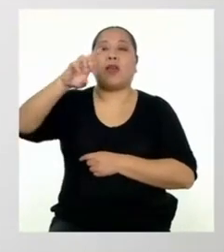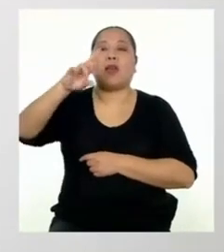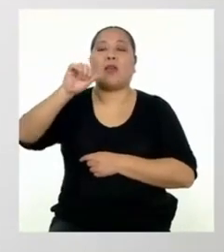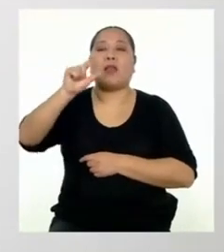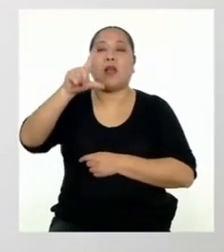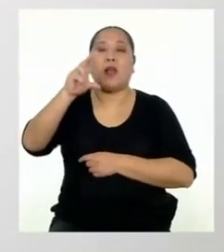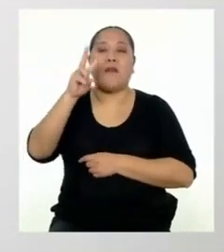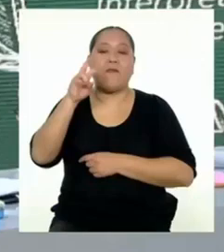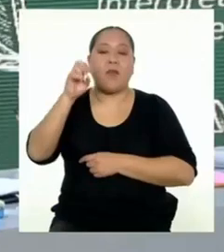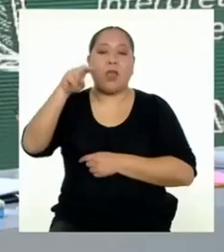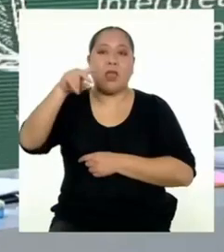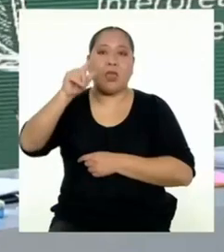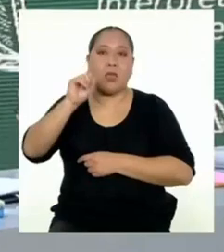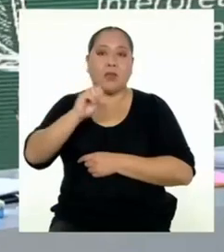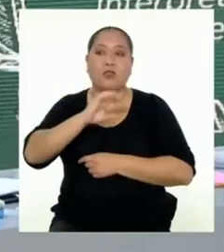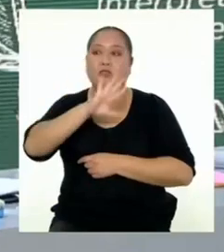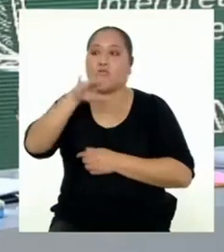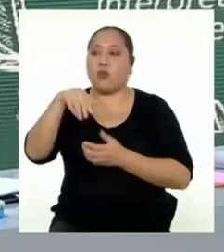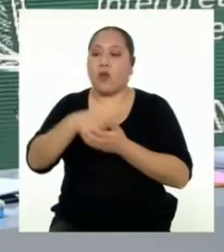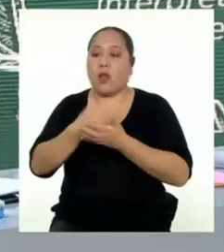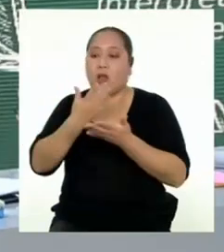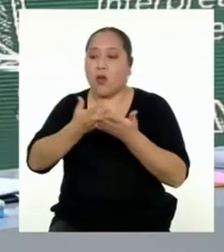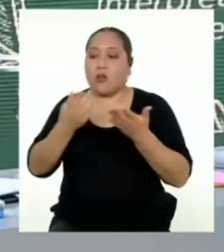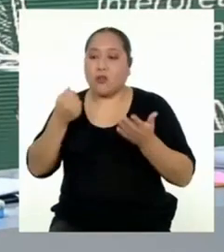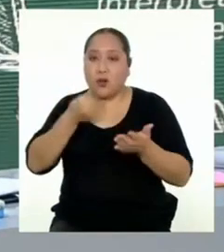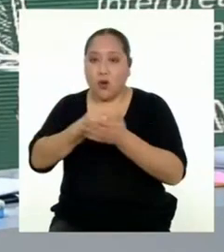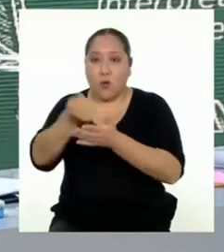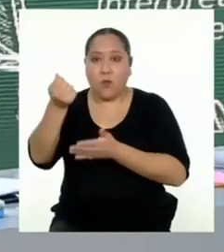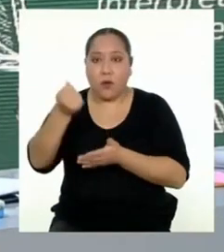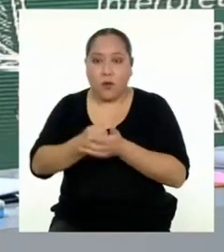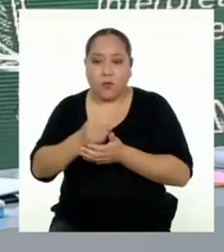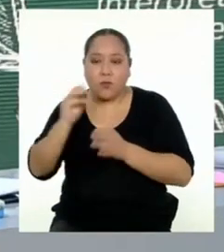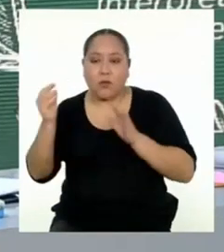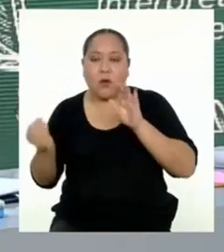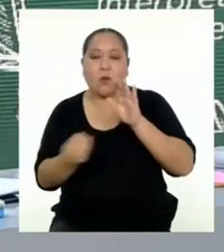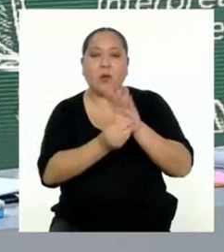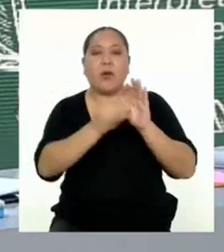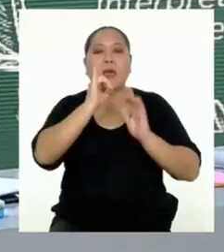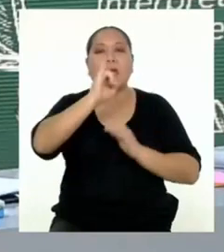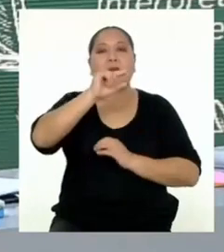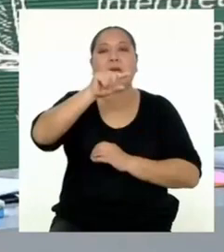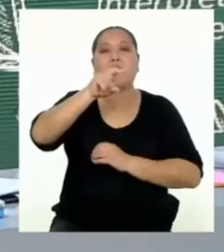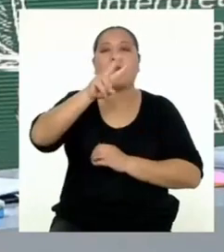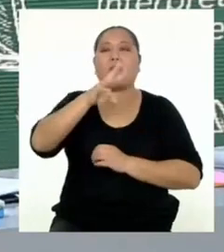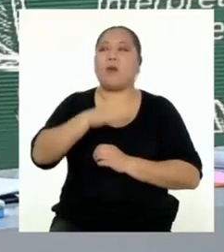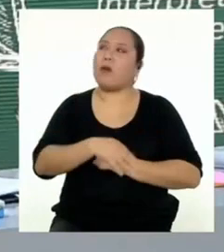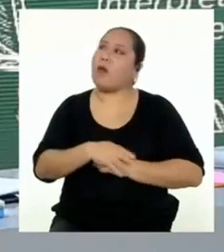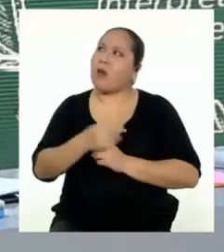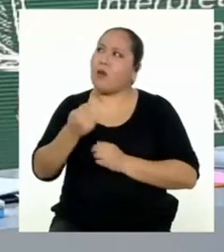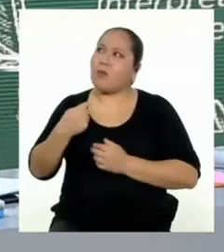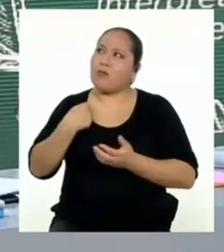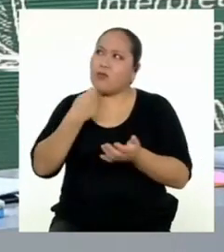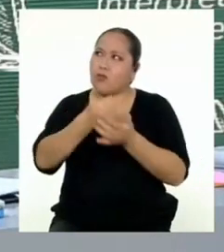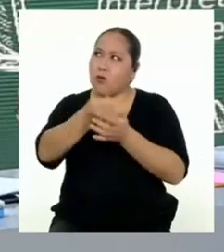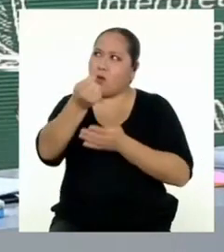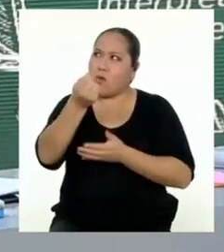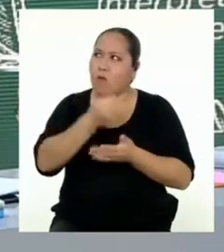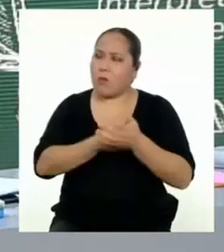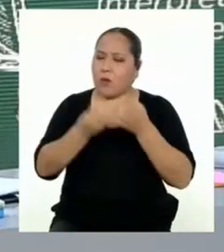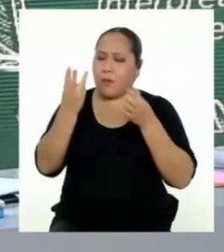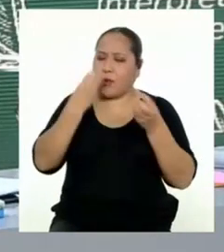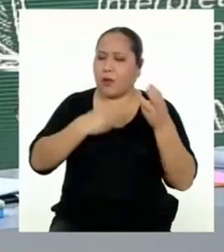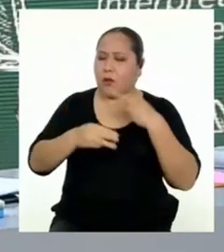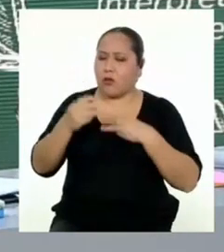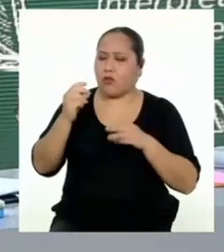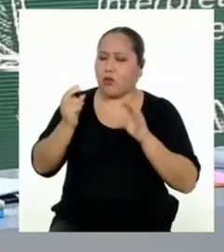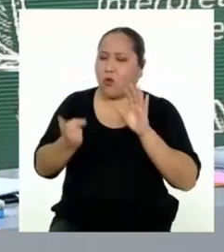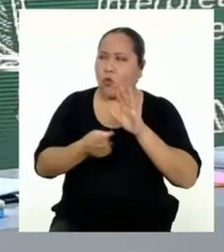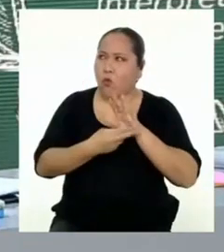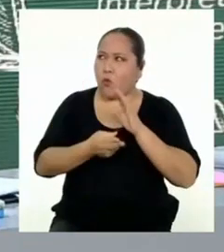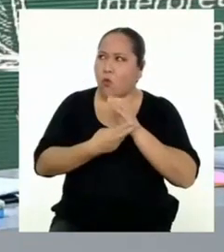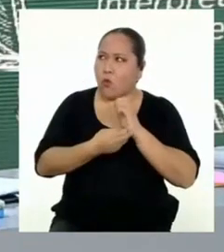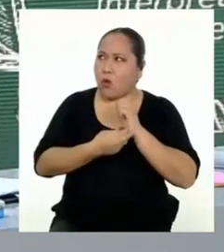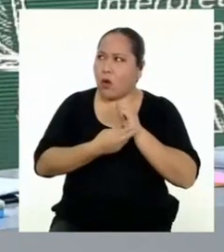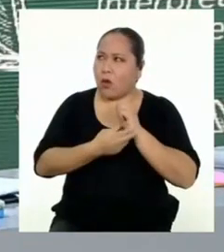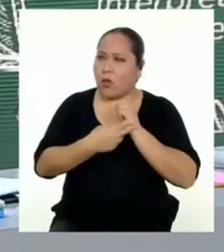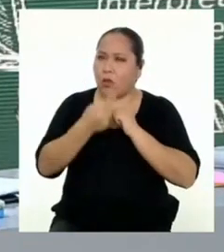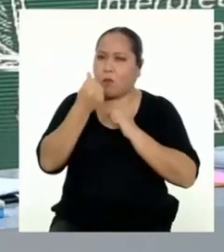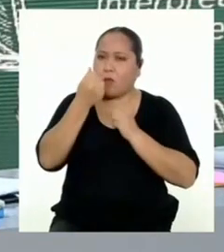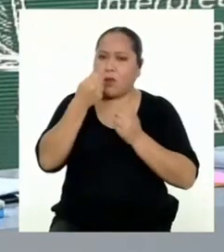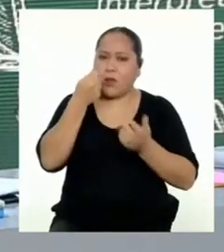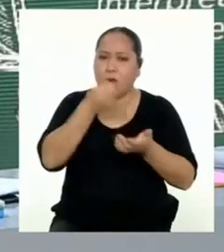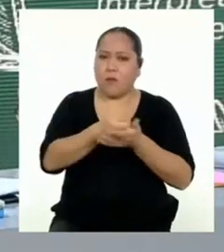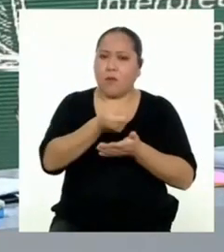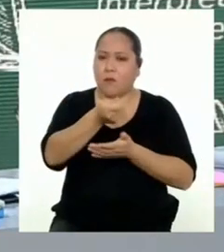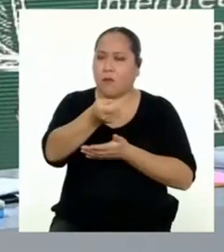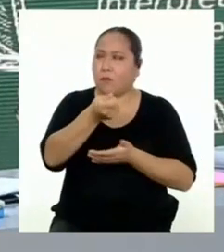incluirlo en su precio final. Entonces, hasta con mis compras del mercado estoy contribuyendo a recaudar fondos necesarios para